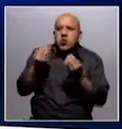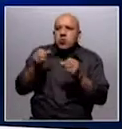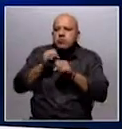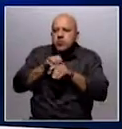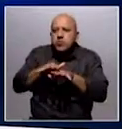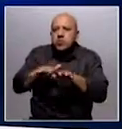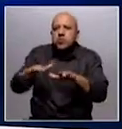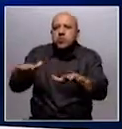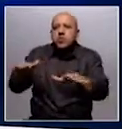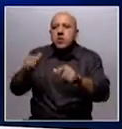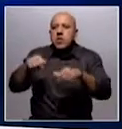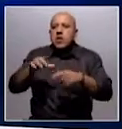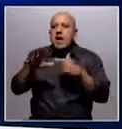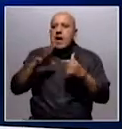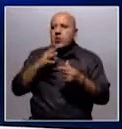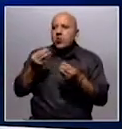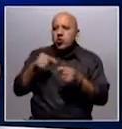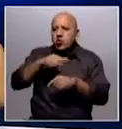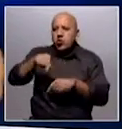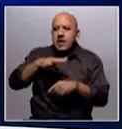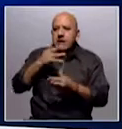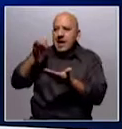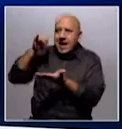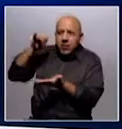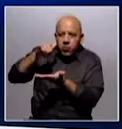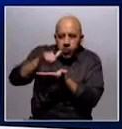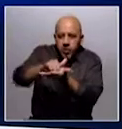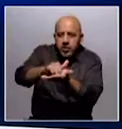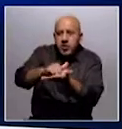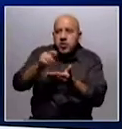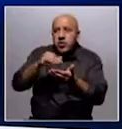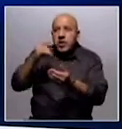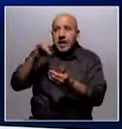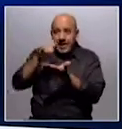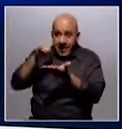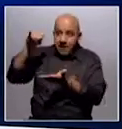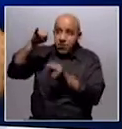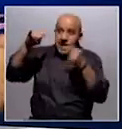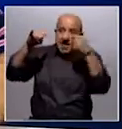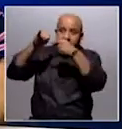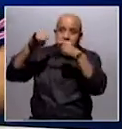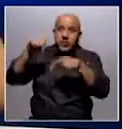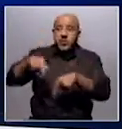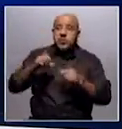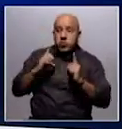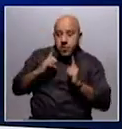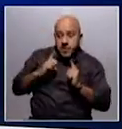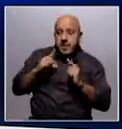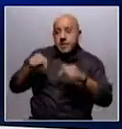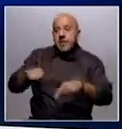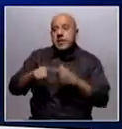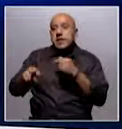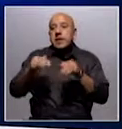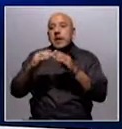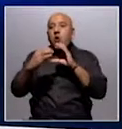sobre todo allí donde hay concentración de personas en aeropuertos el dentro del avión en los vuelos pero también en las salas de espera también en